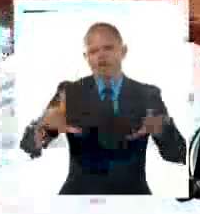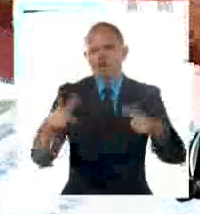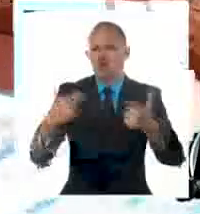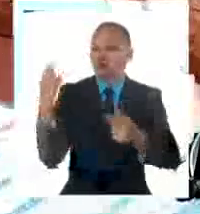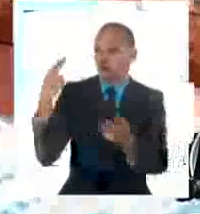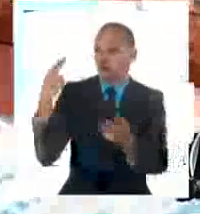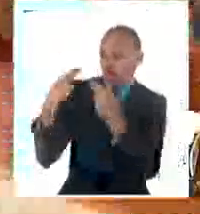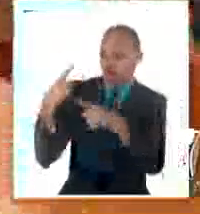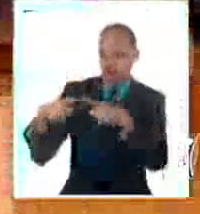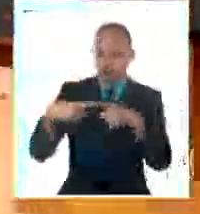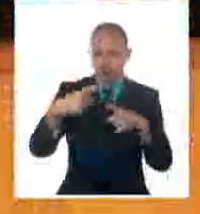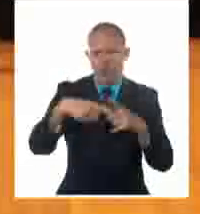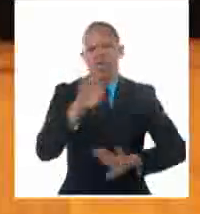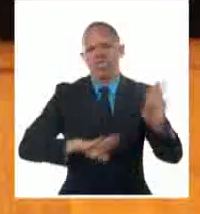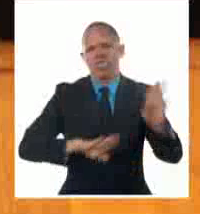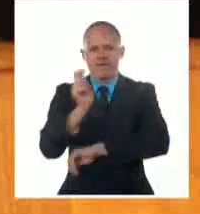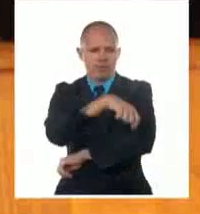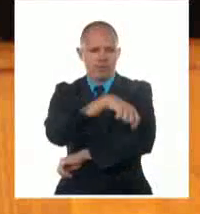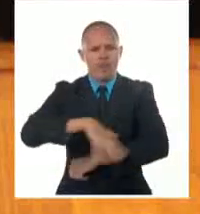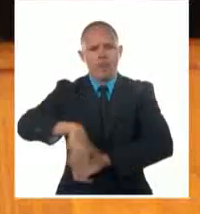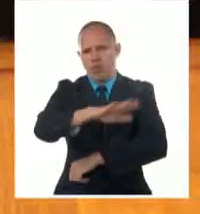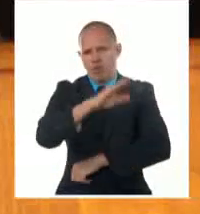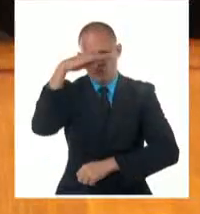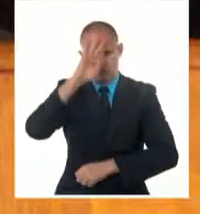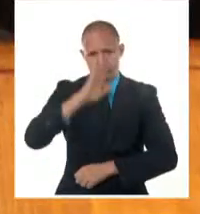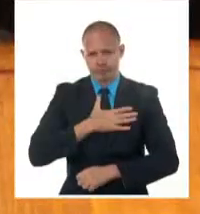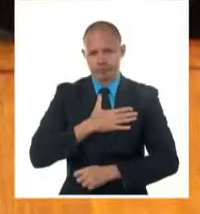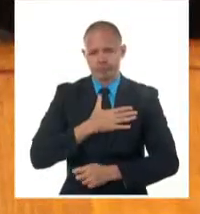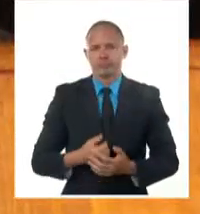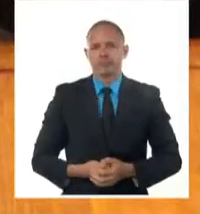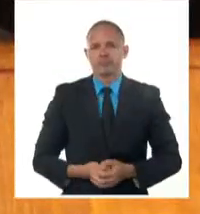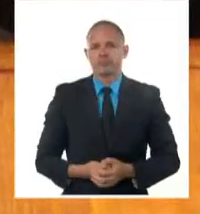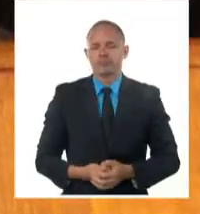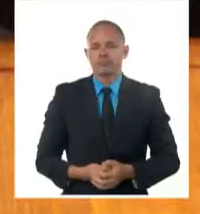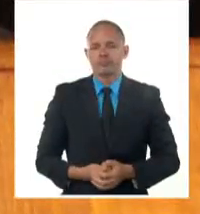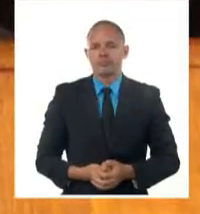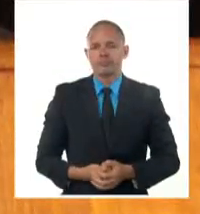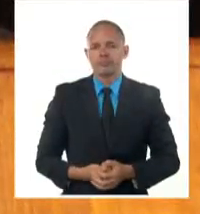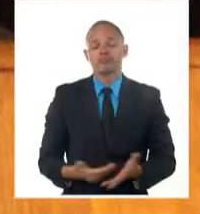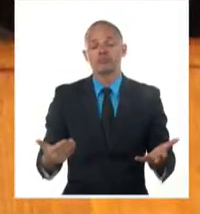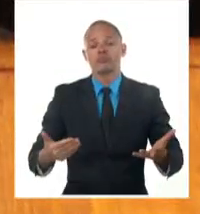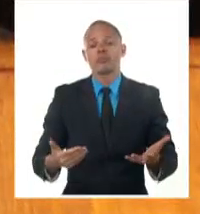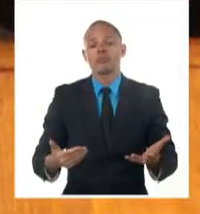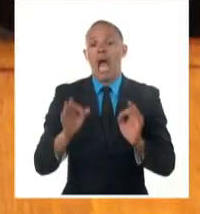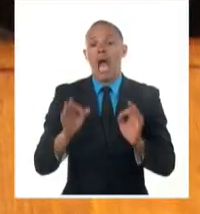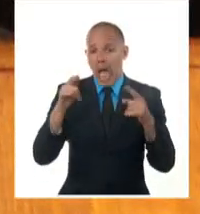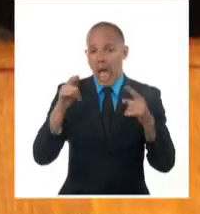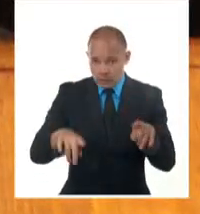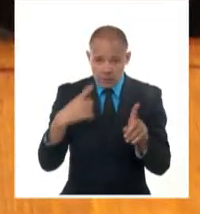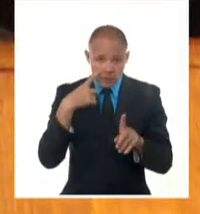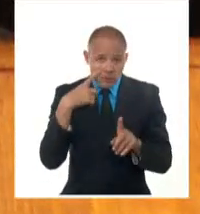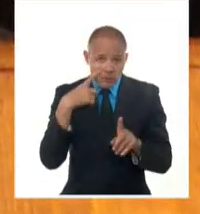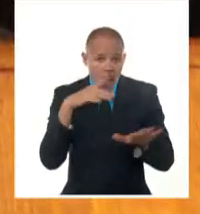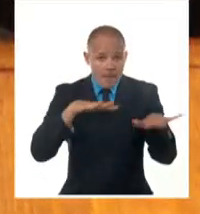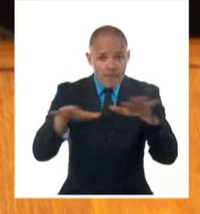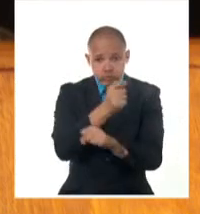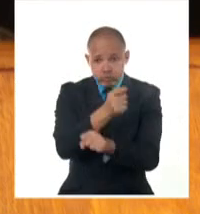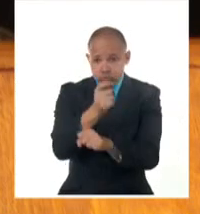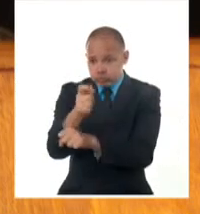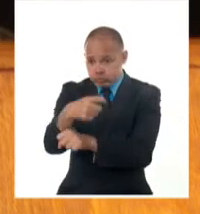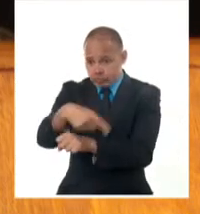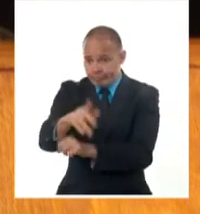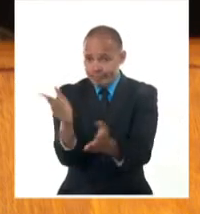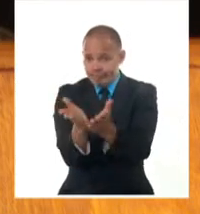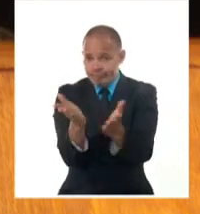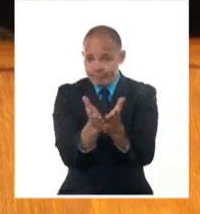en defensa de la nación. Hoy, la preparación de los alumnos se desarrolla acorde a las actuales